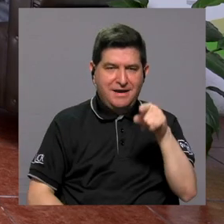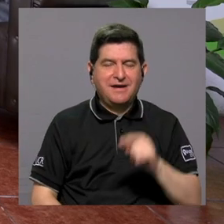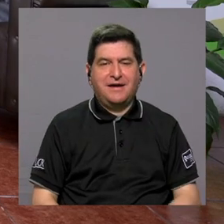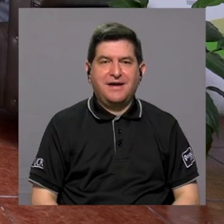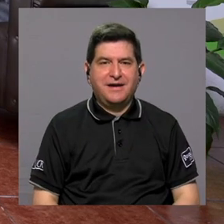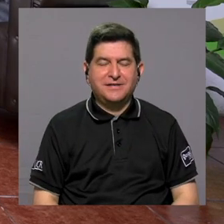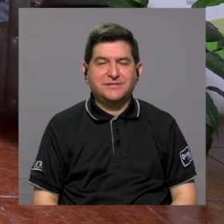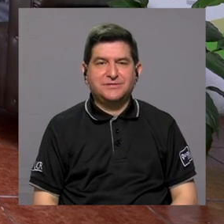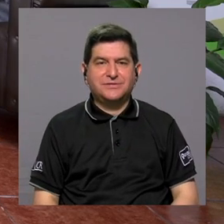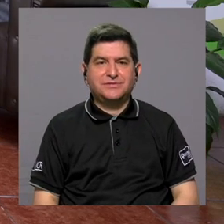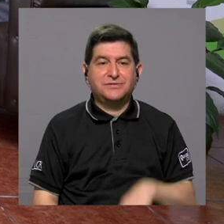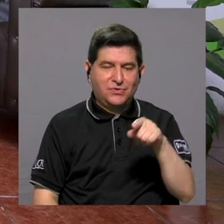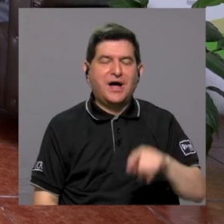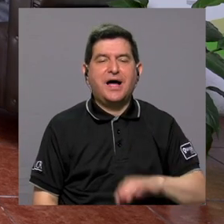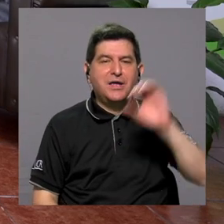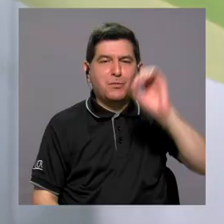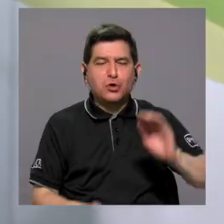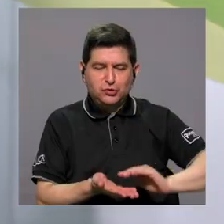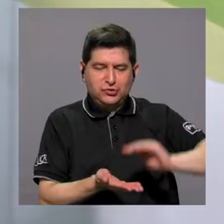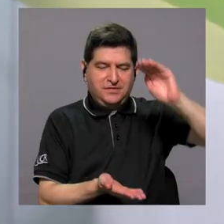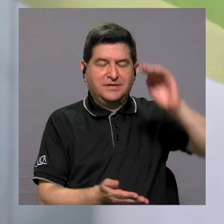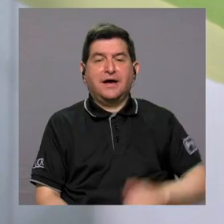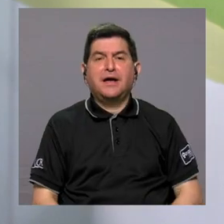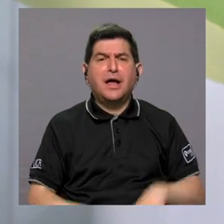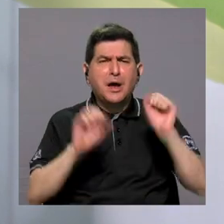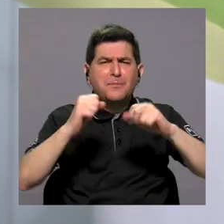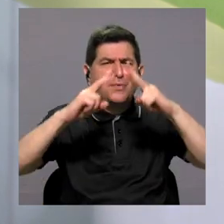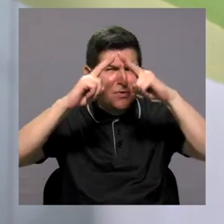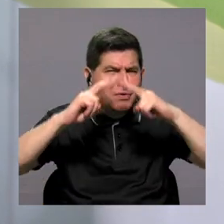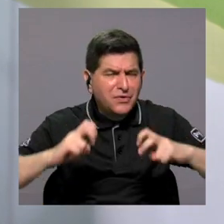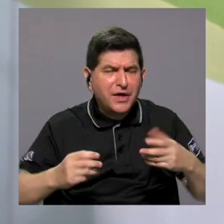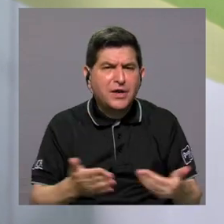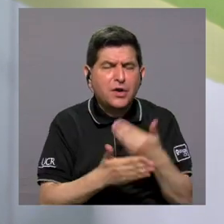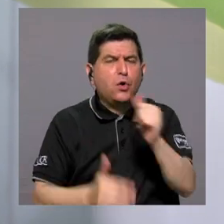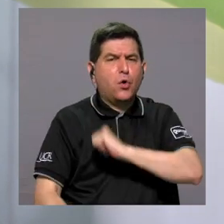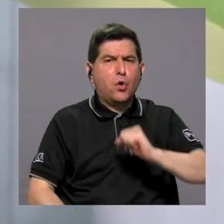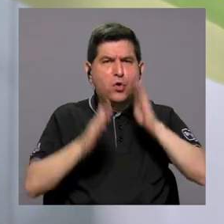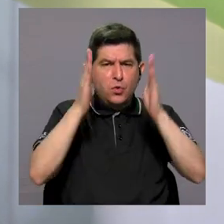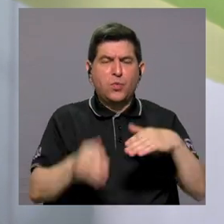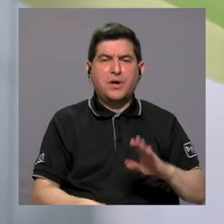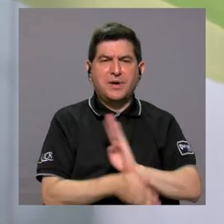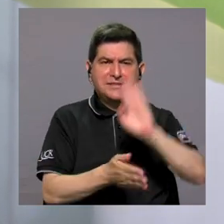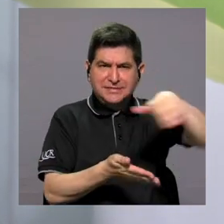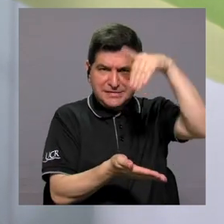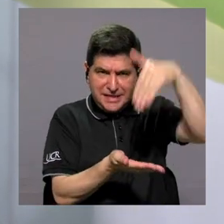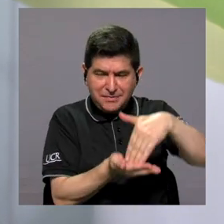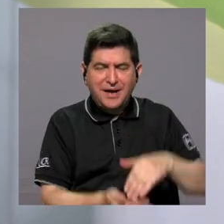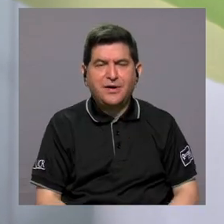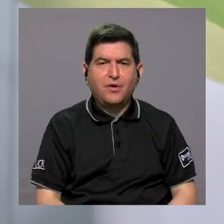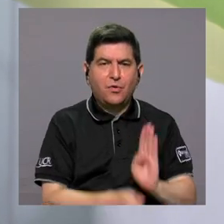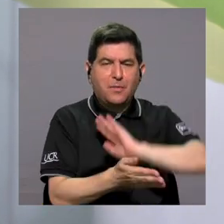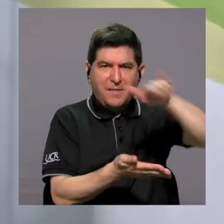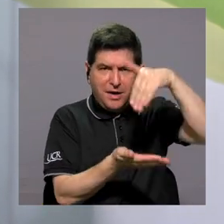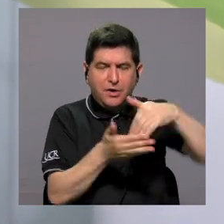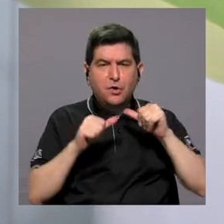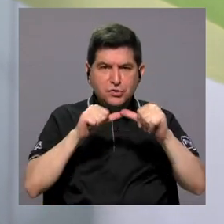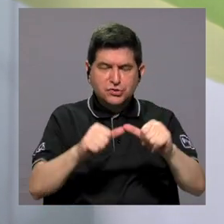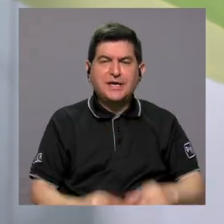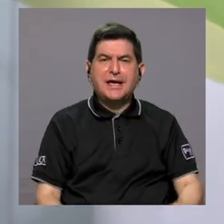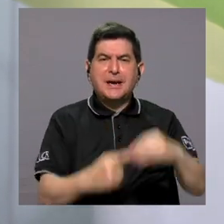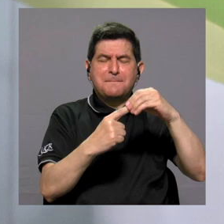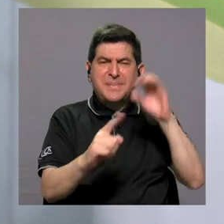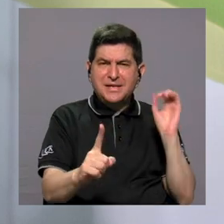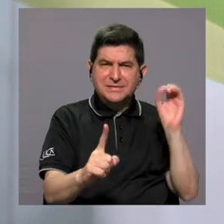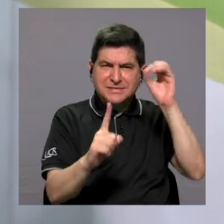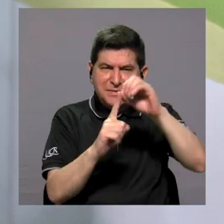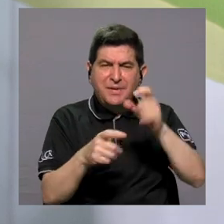resultaran subiendo las tasas se puede hacer la lectura con las nuevas autoridades en el banco central que el banco central sigue cumpliendo con su principal